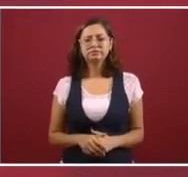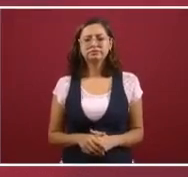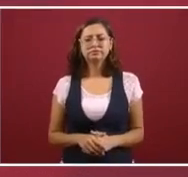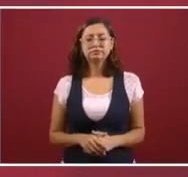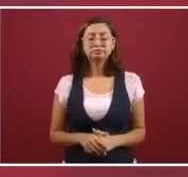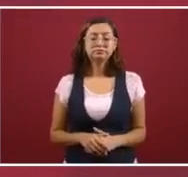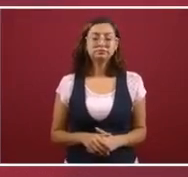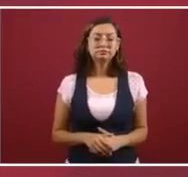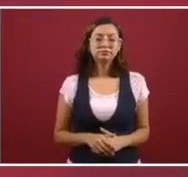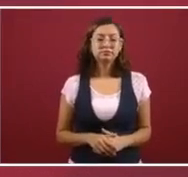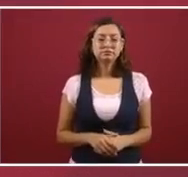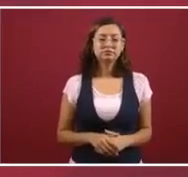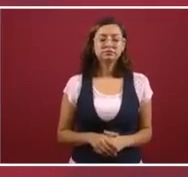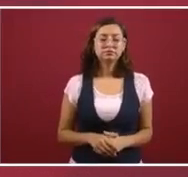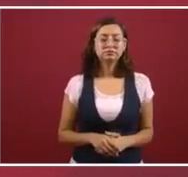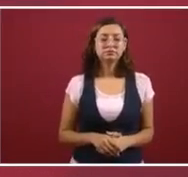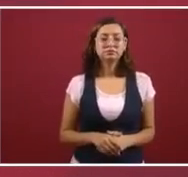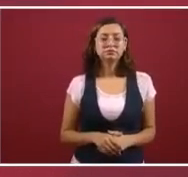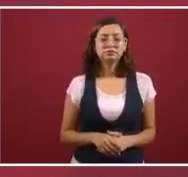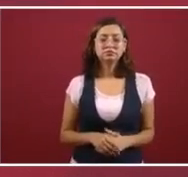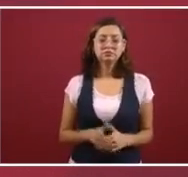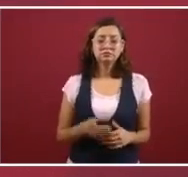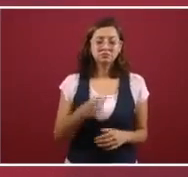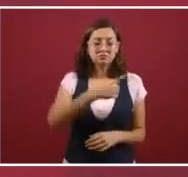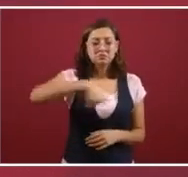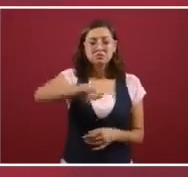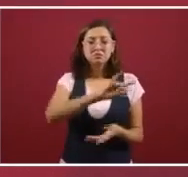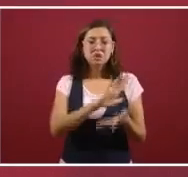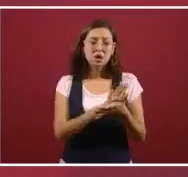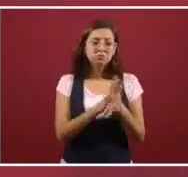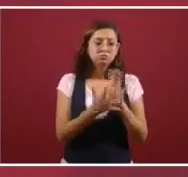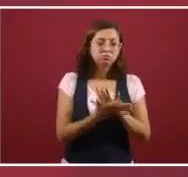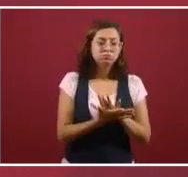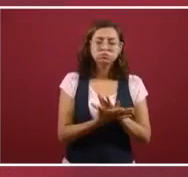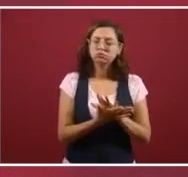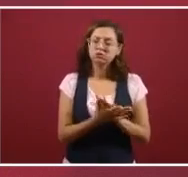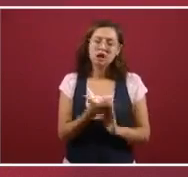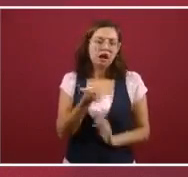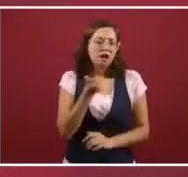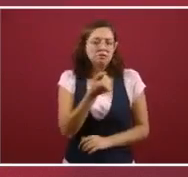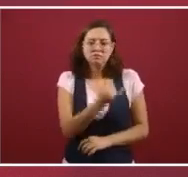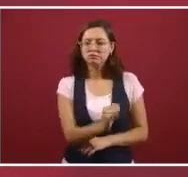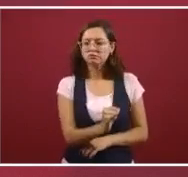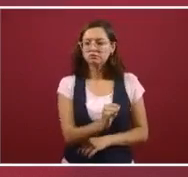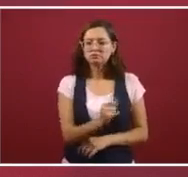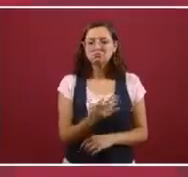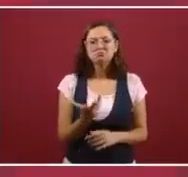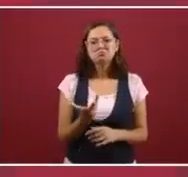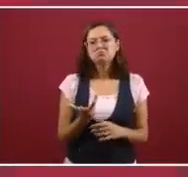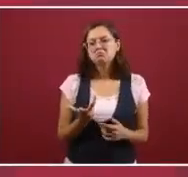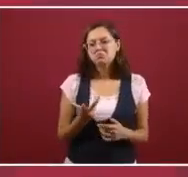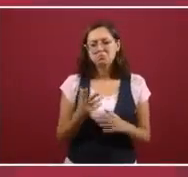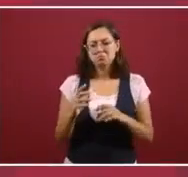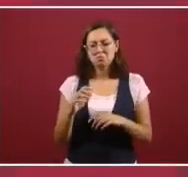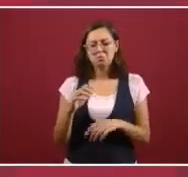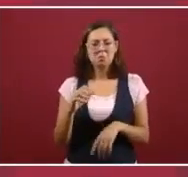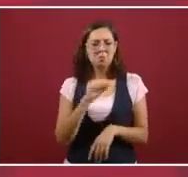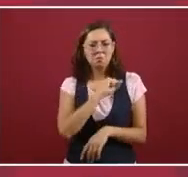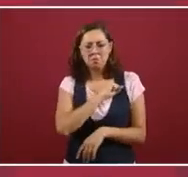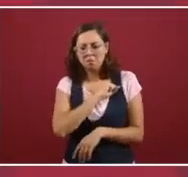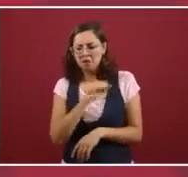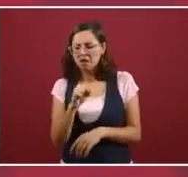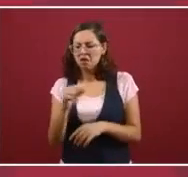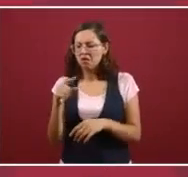una actitud de complicidad, no había frontera entre delincuencia y